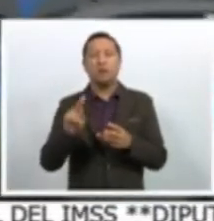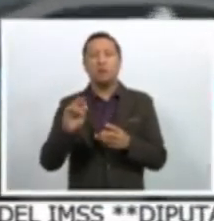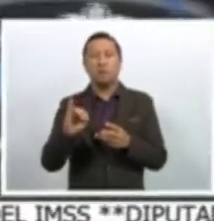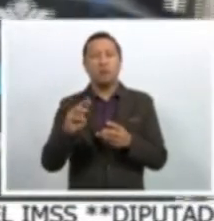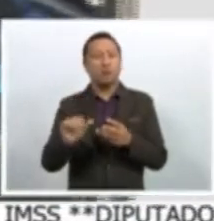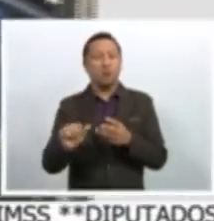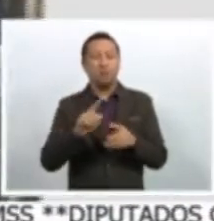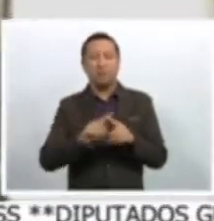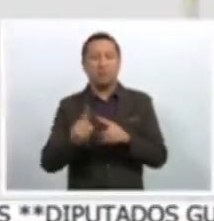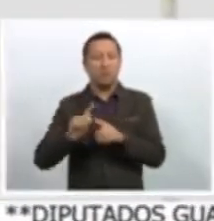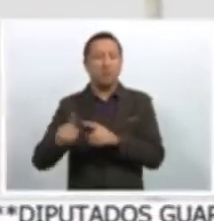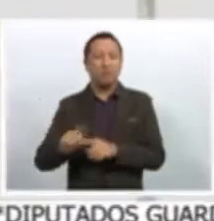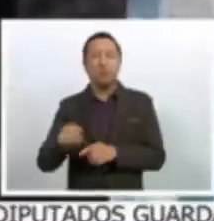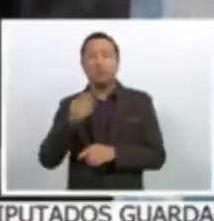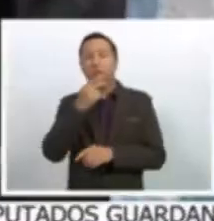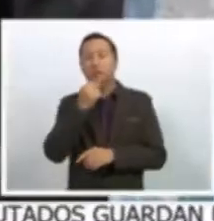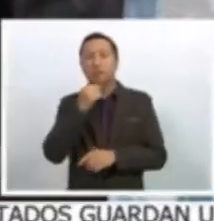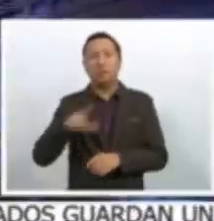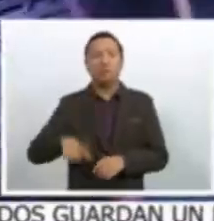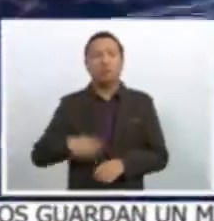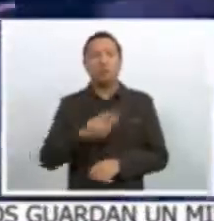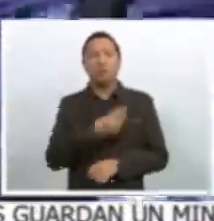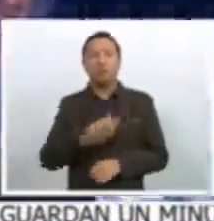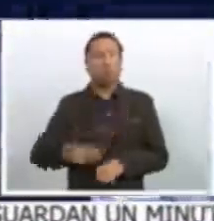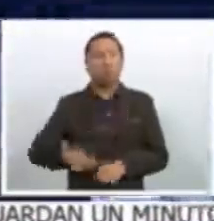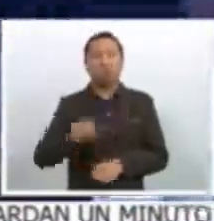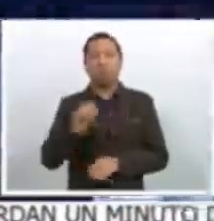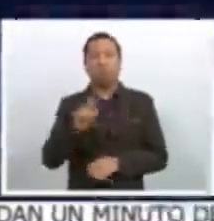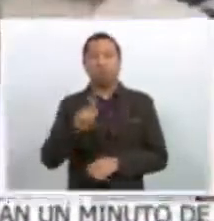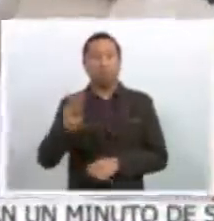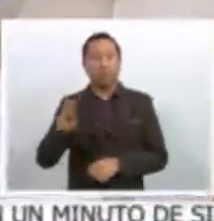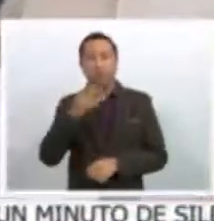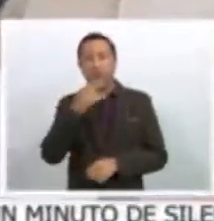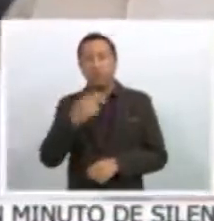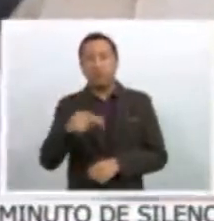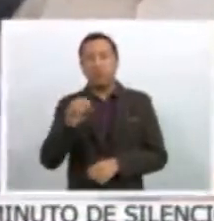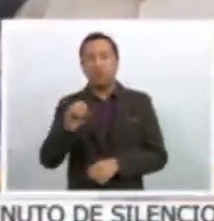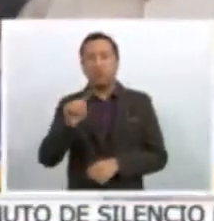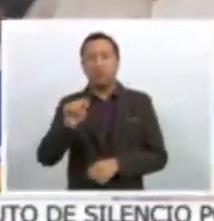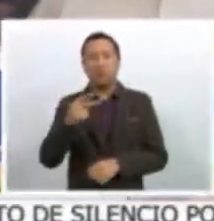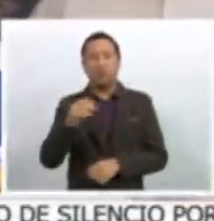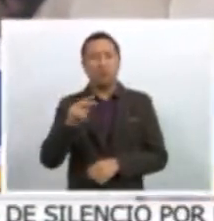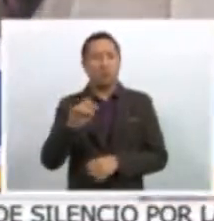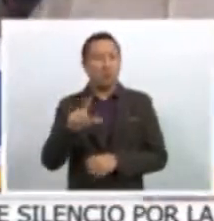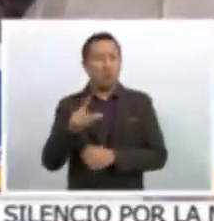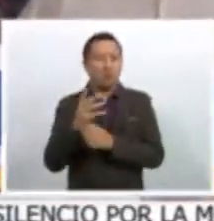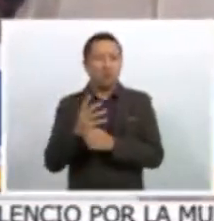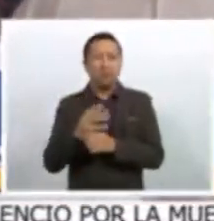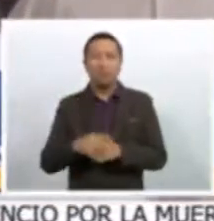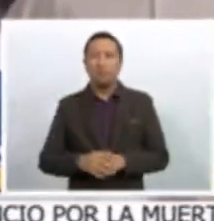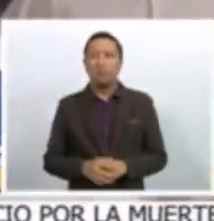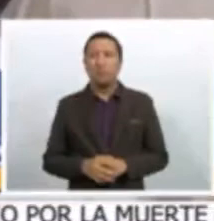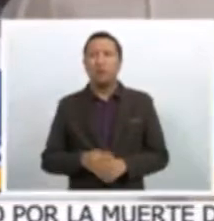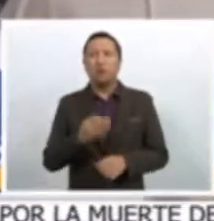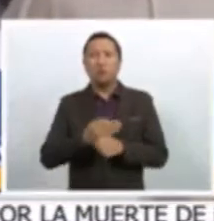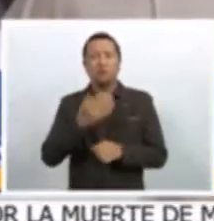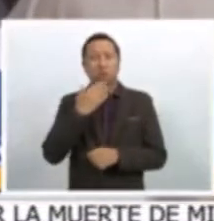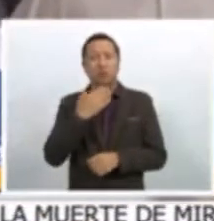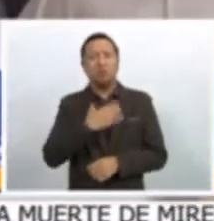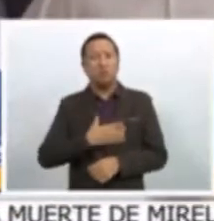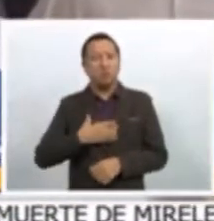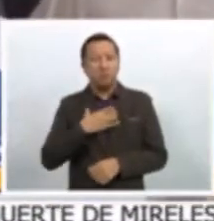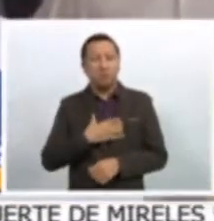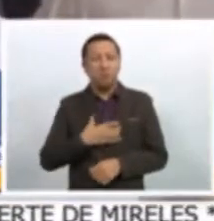el presidente municipal de Otompe Blanco, Otoniel Segovia Martínez. Quiero decir que estamos contentos, la gente